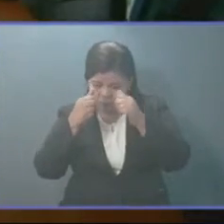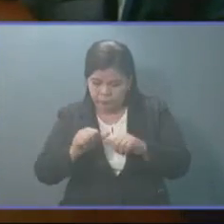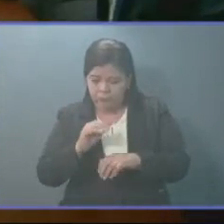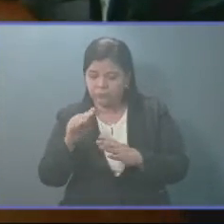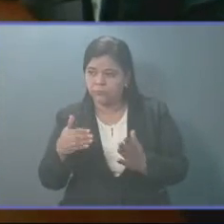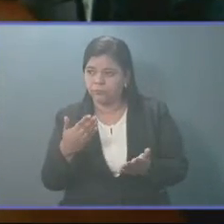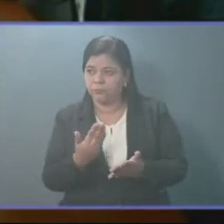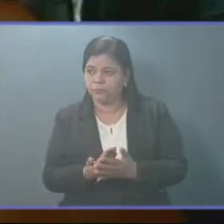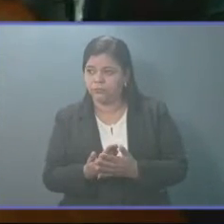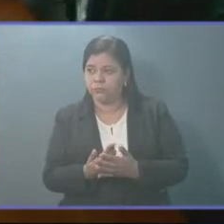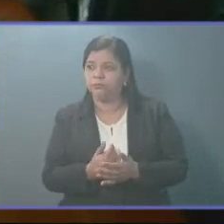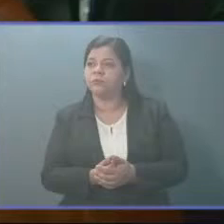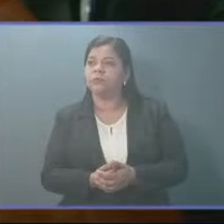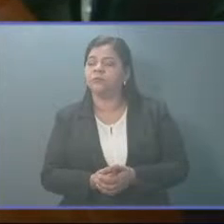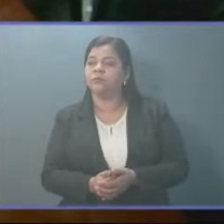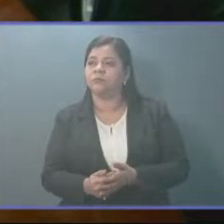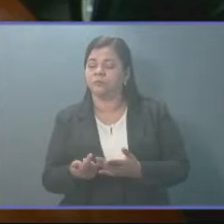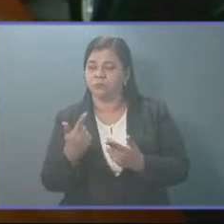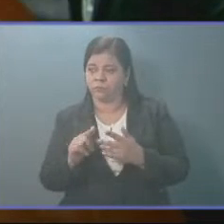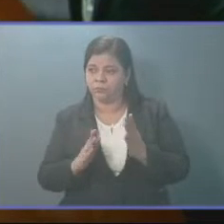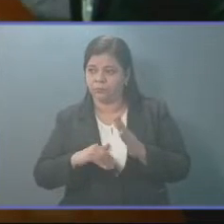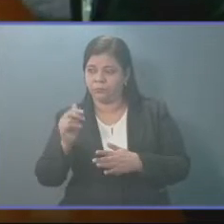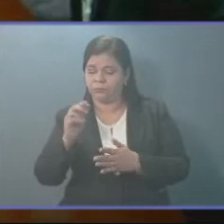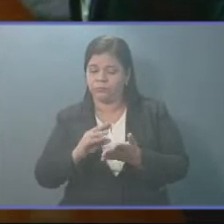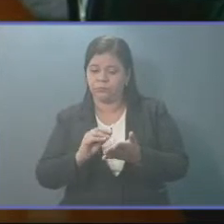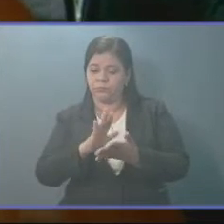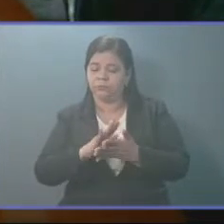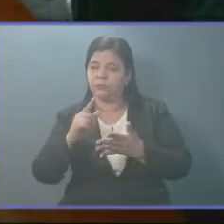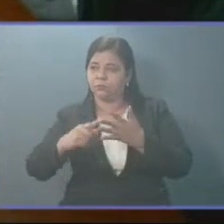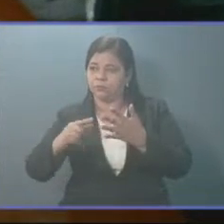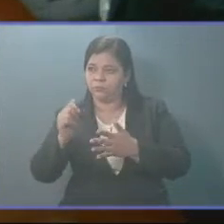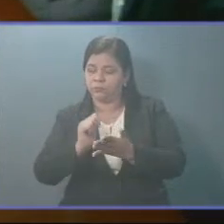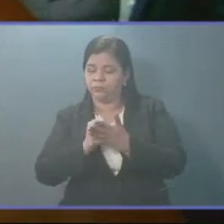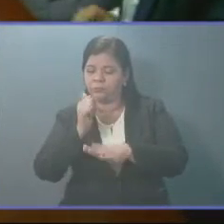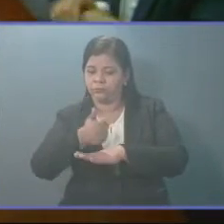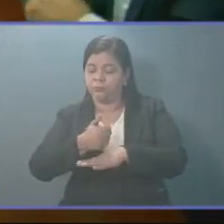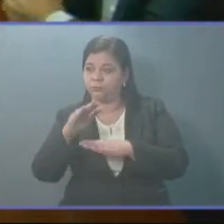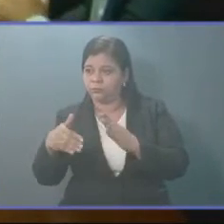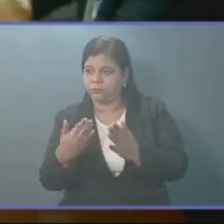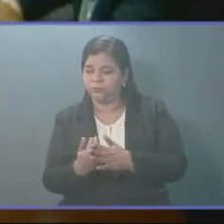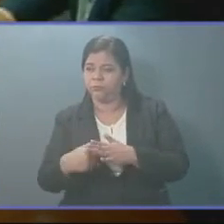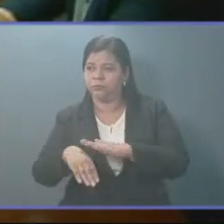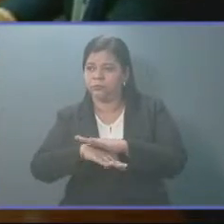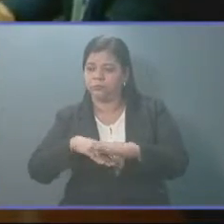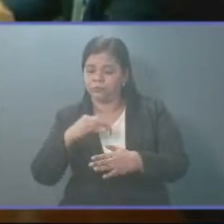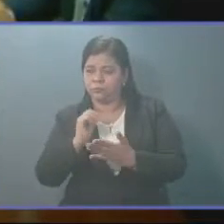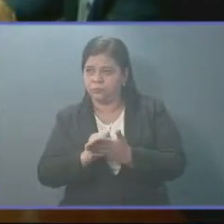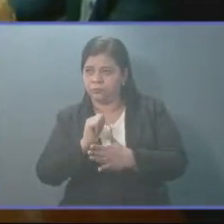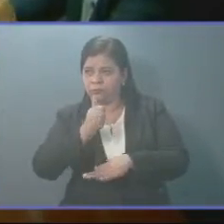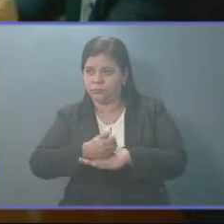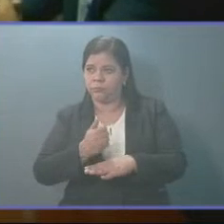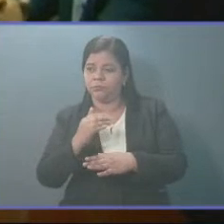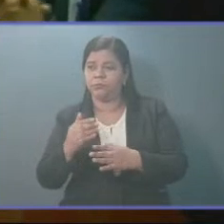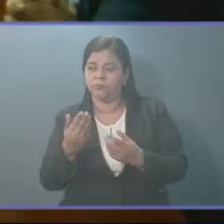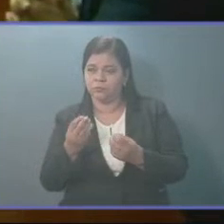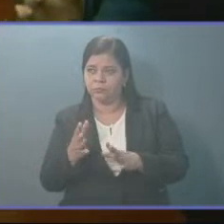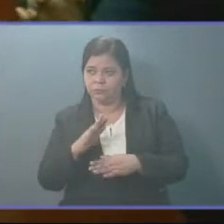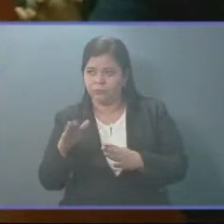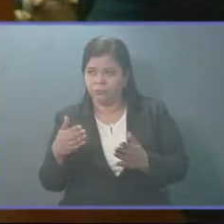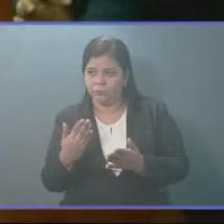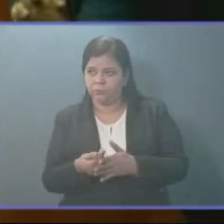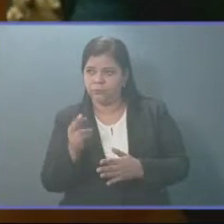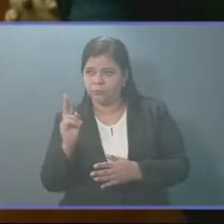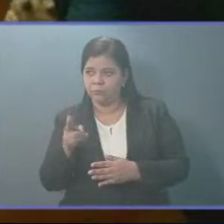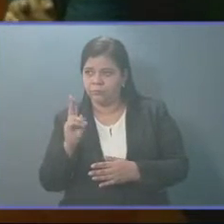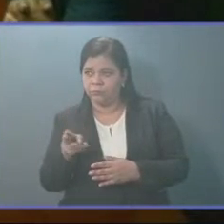otra naturaleza, salvo cuando este código lo establezca. En consecuencia, no se suspenderá cuando se ponga de manifiesto hechos